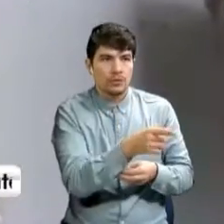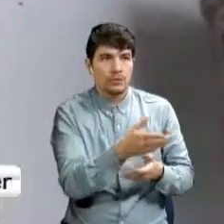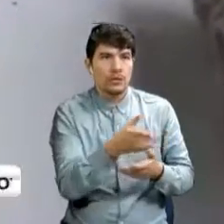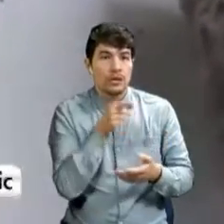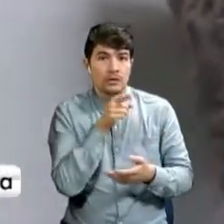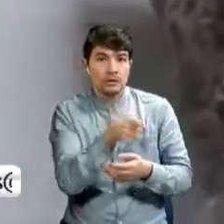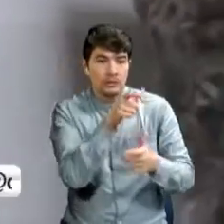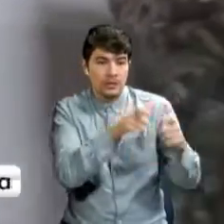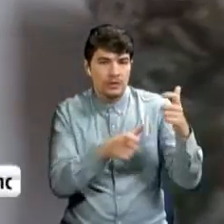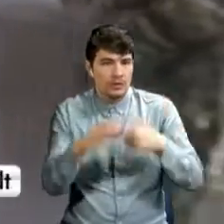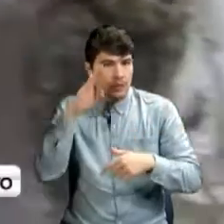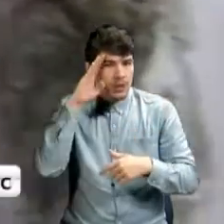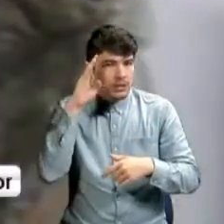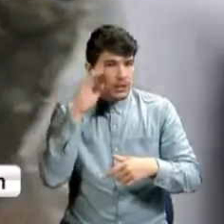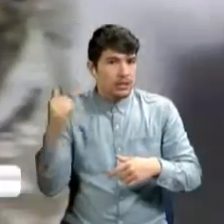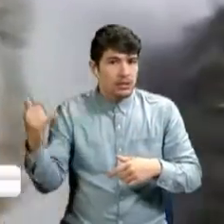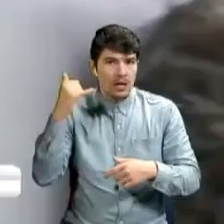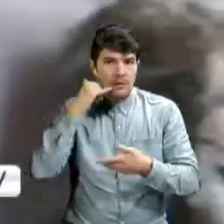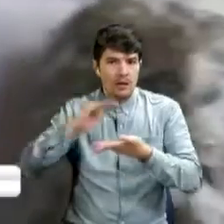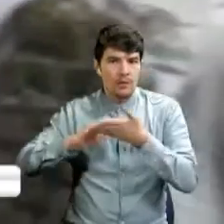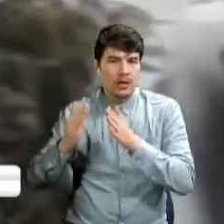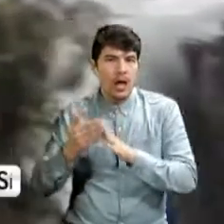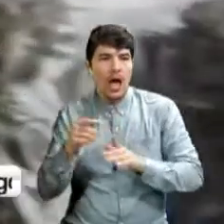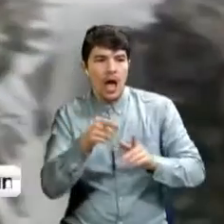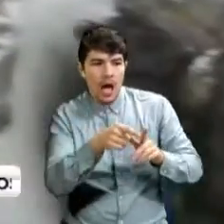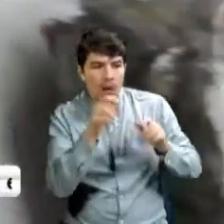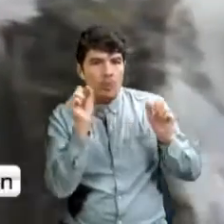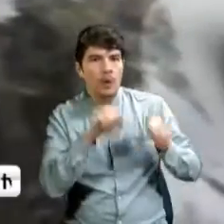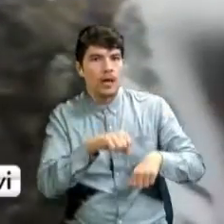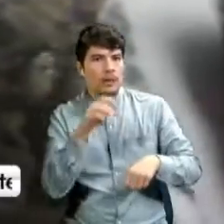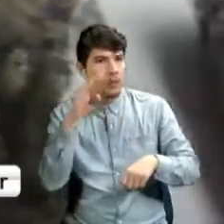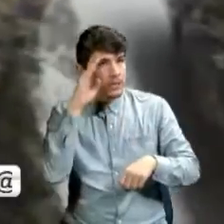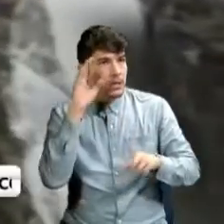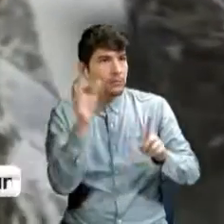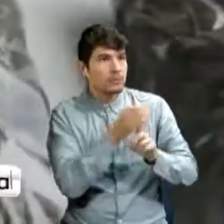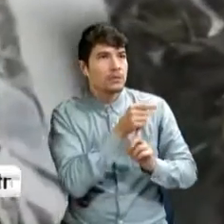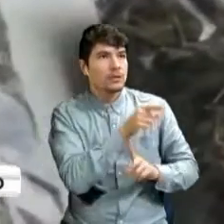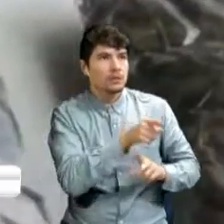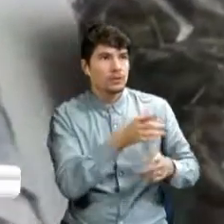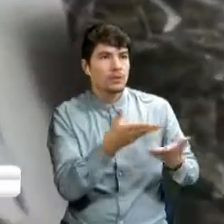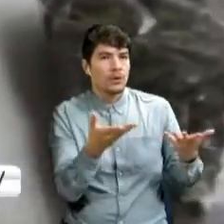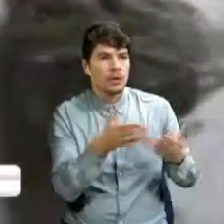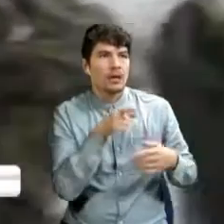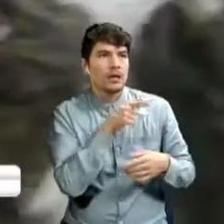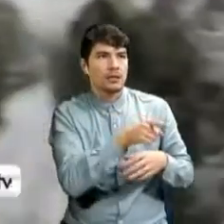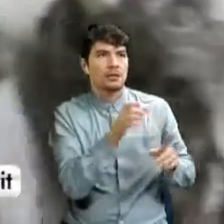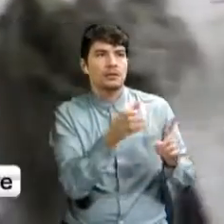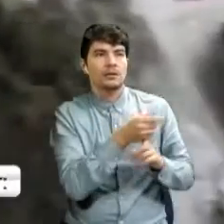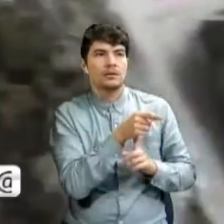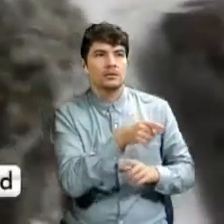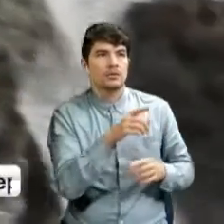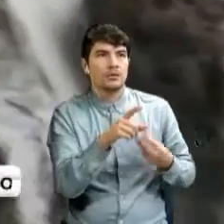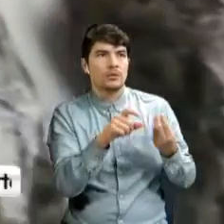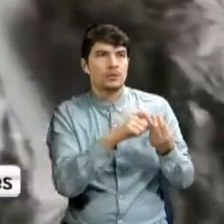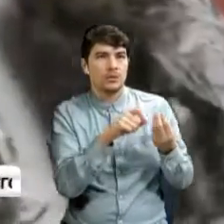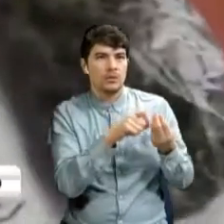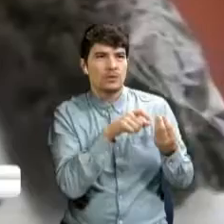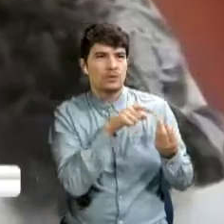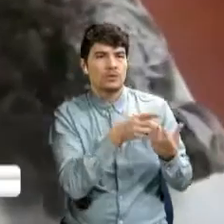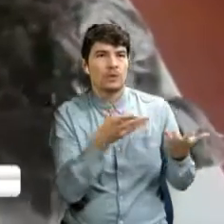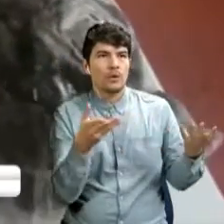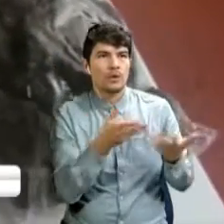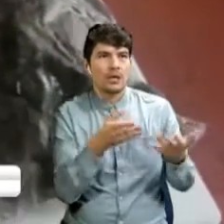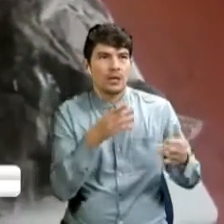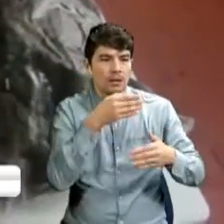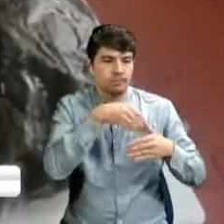malicia de los policías y una llamada anónima permitieron a los uniformados dar con la ubicación de esta caleta de marihuana tipo creepy que se